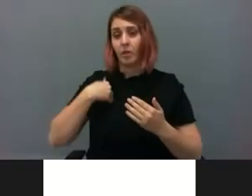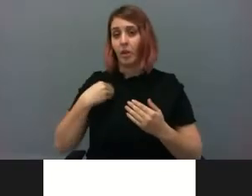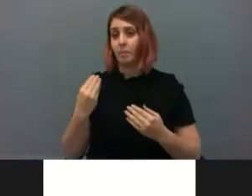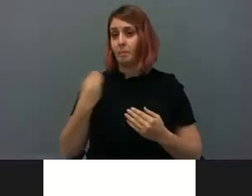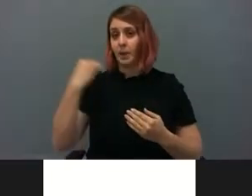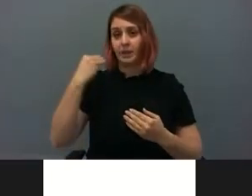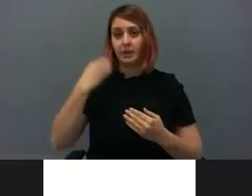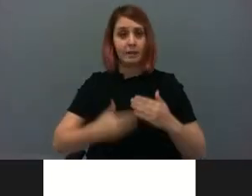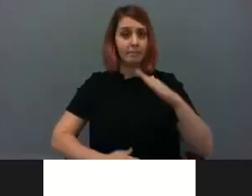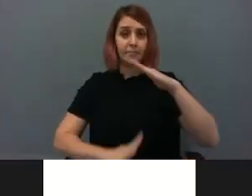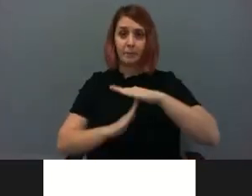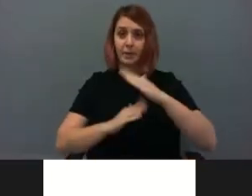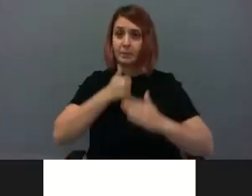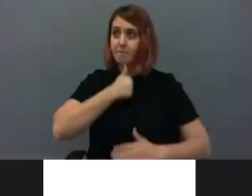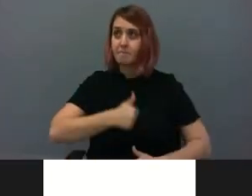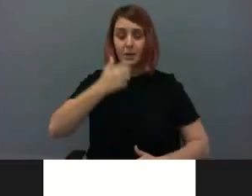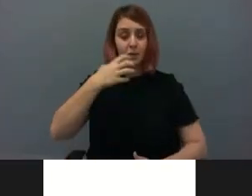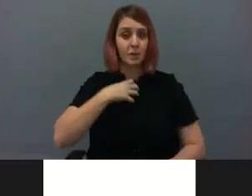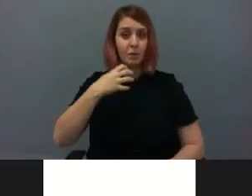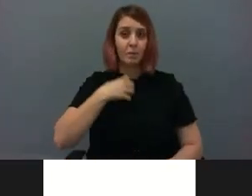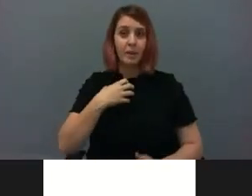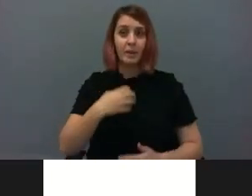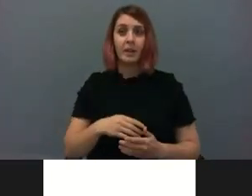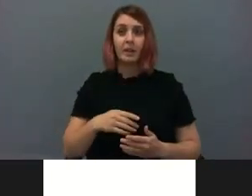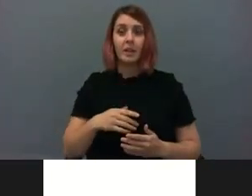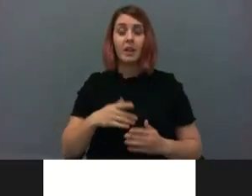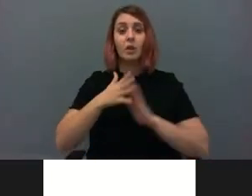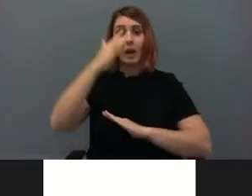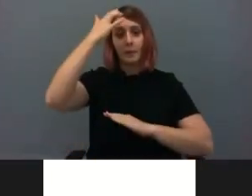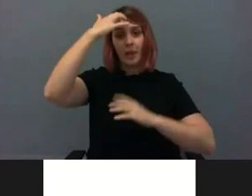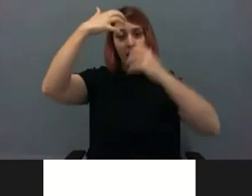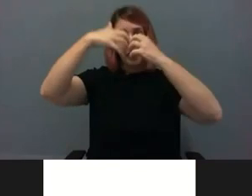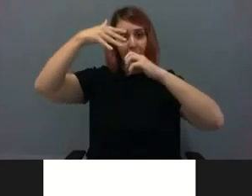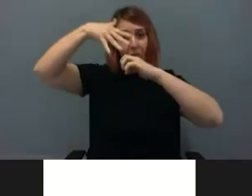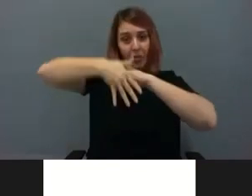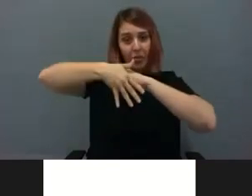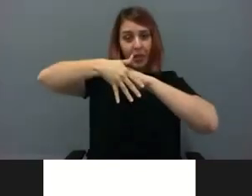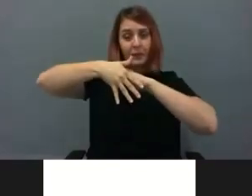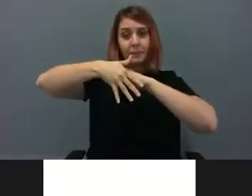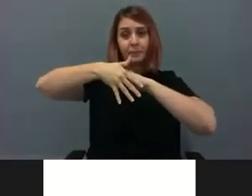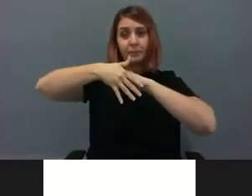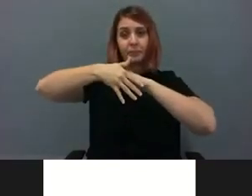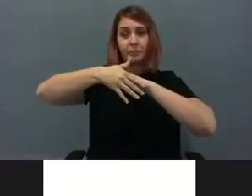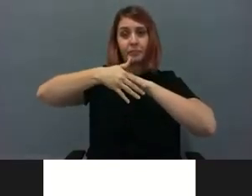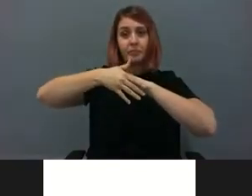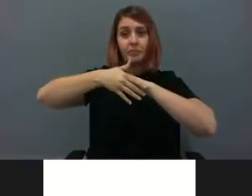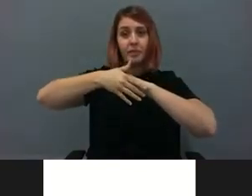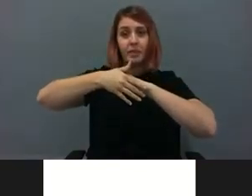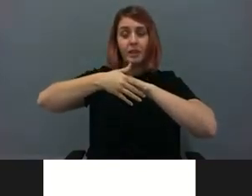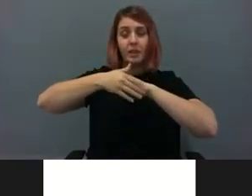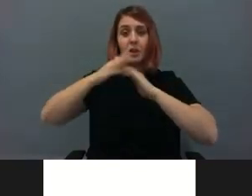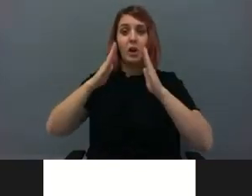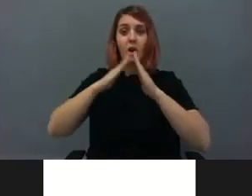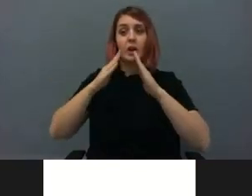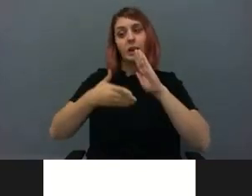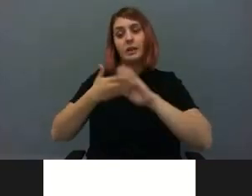ya no podían más. Y me dio un derrame cerebral saliendo de mi casa a comprar el pan